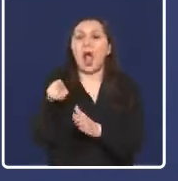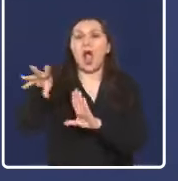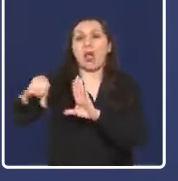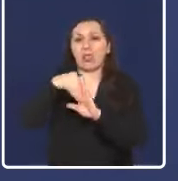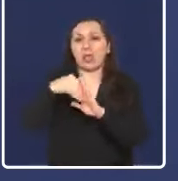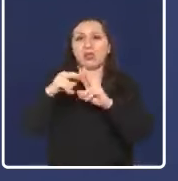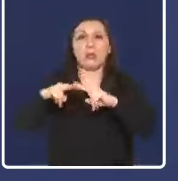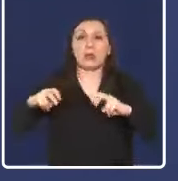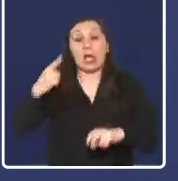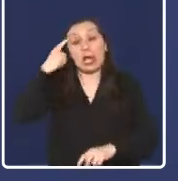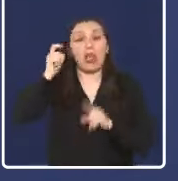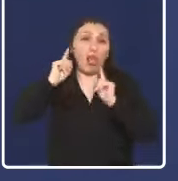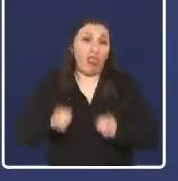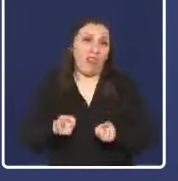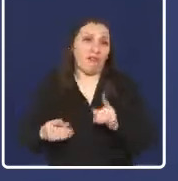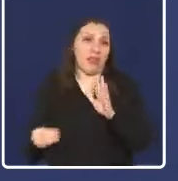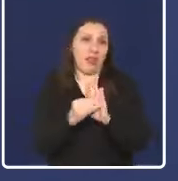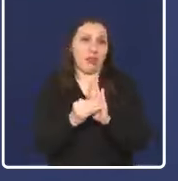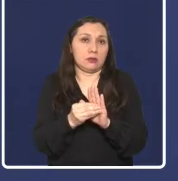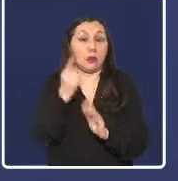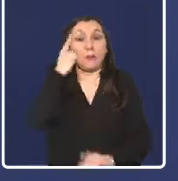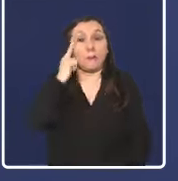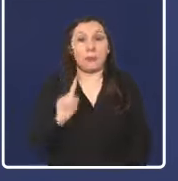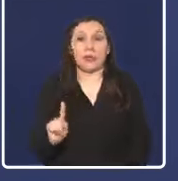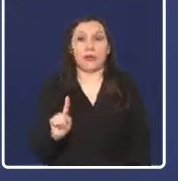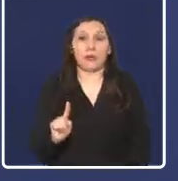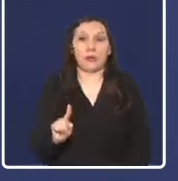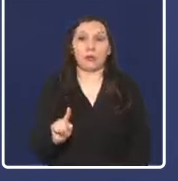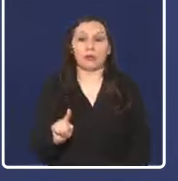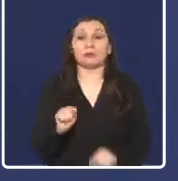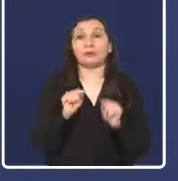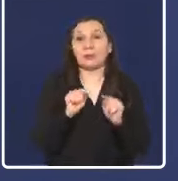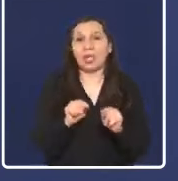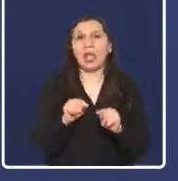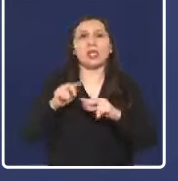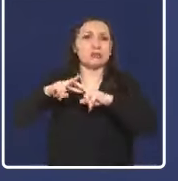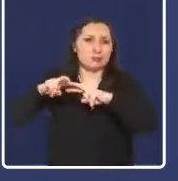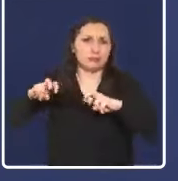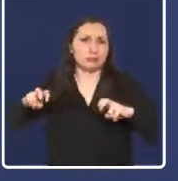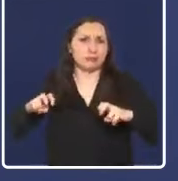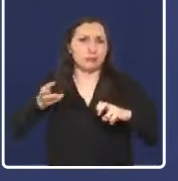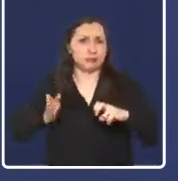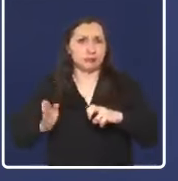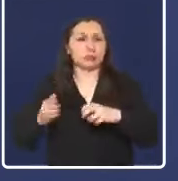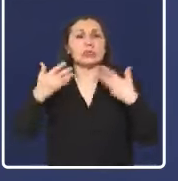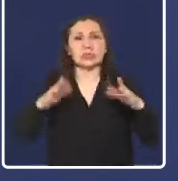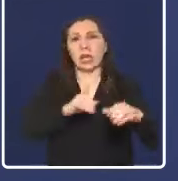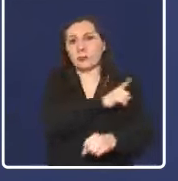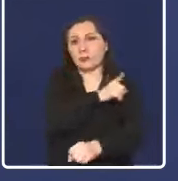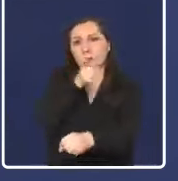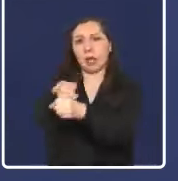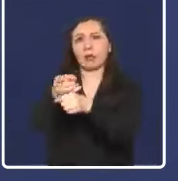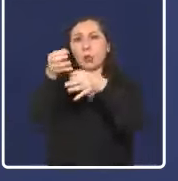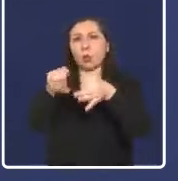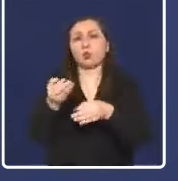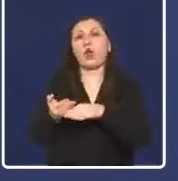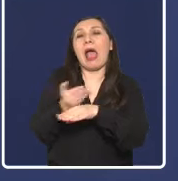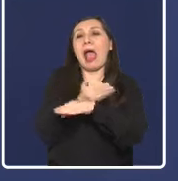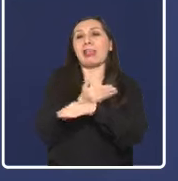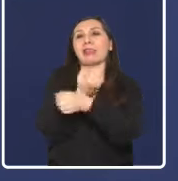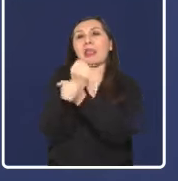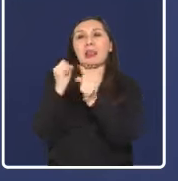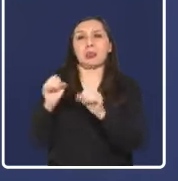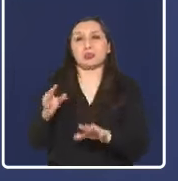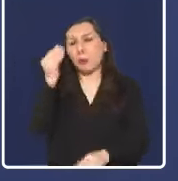esa investigación y creo que debiera estar. Pero hay un sumario en curso que ya fue instruido en el momento antes de que se